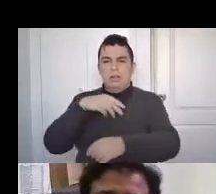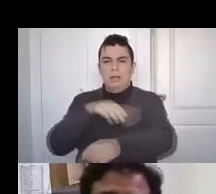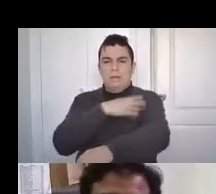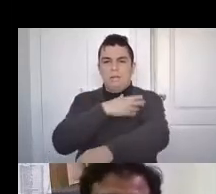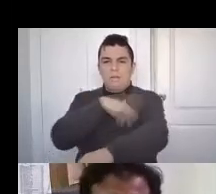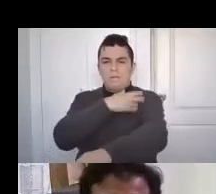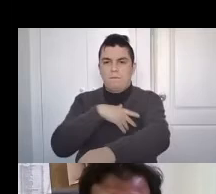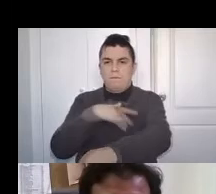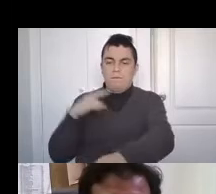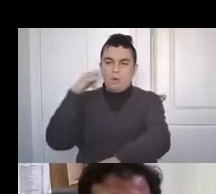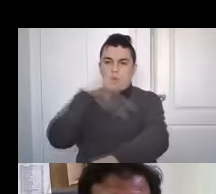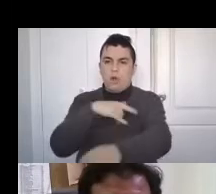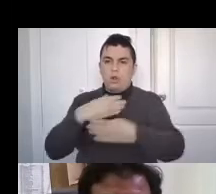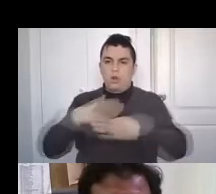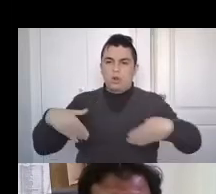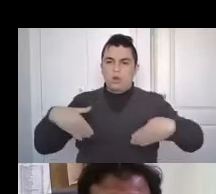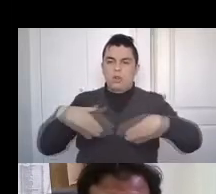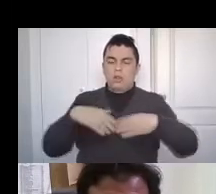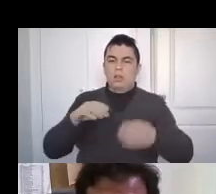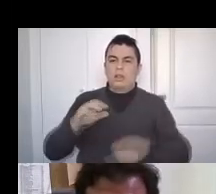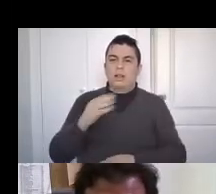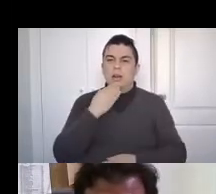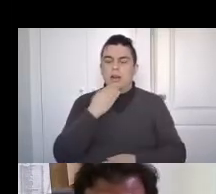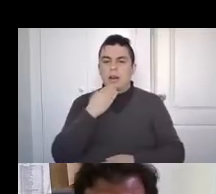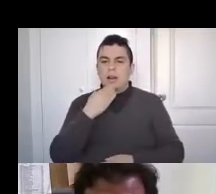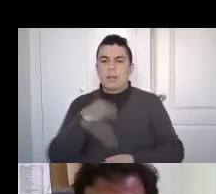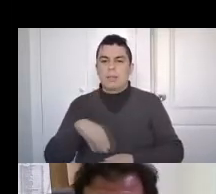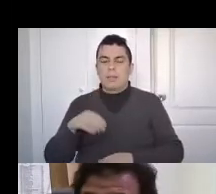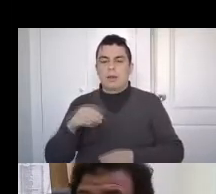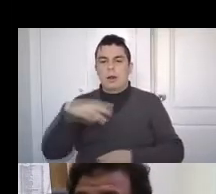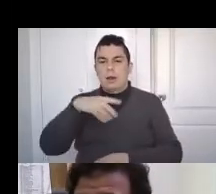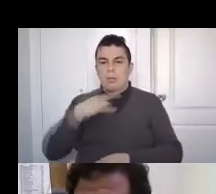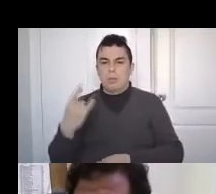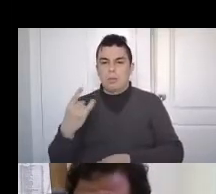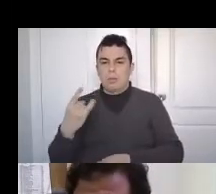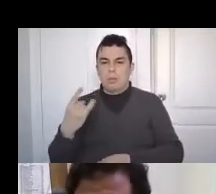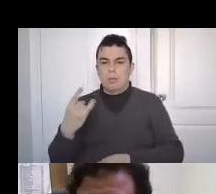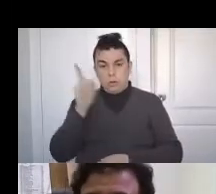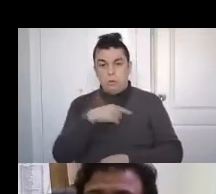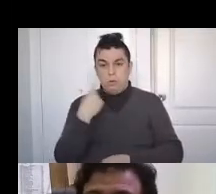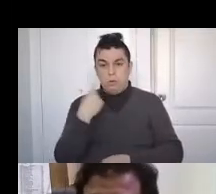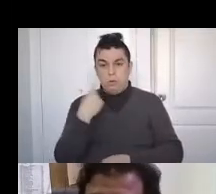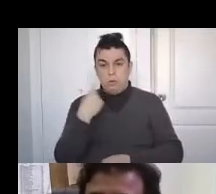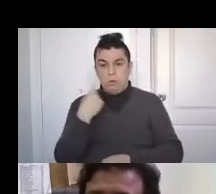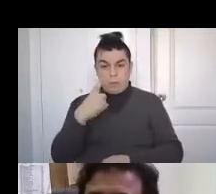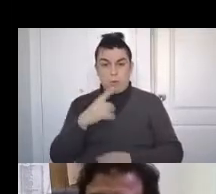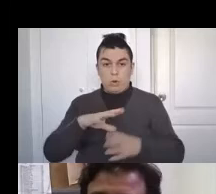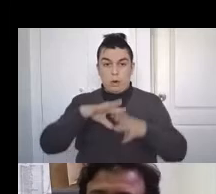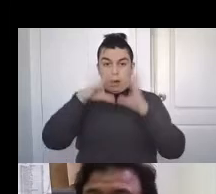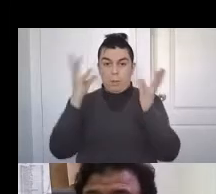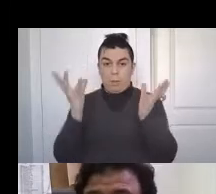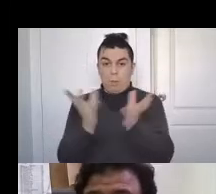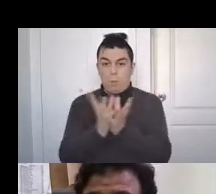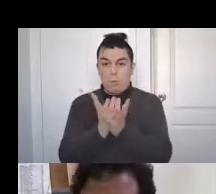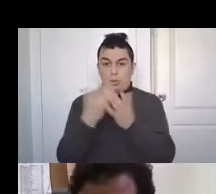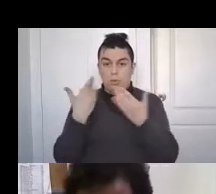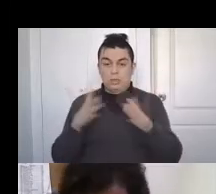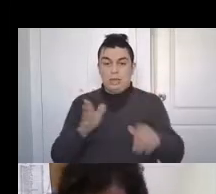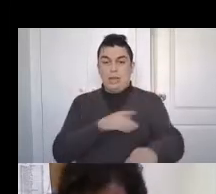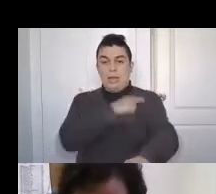está entrando hoy día. Y si vemos esta distribución a nivel comunitario, es decir, que ya llegó, entró y